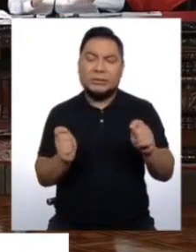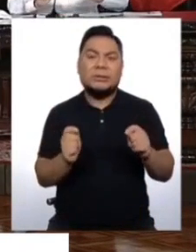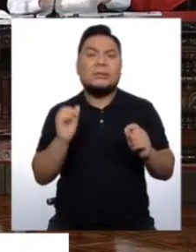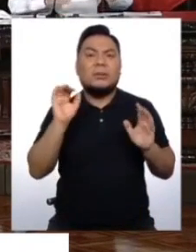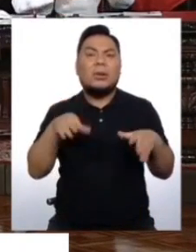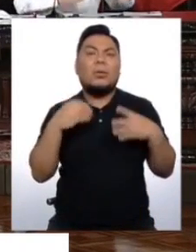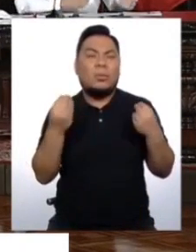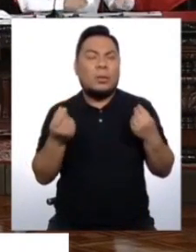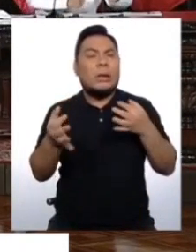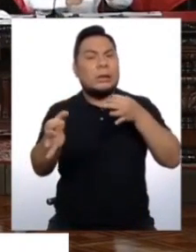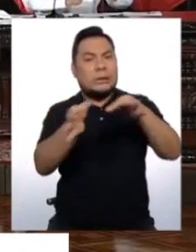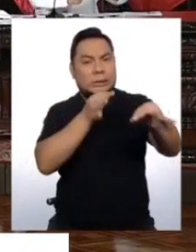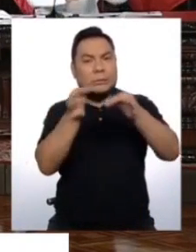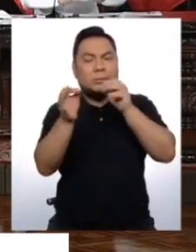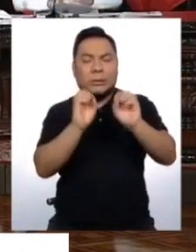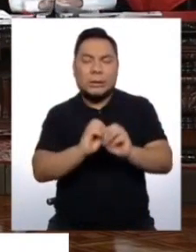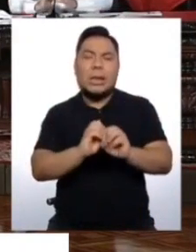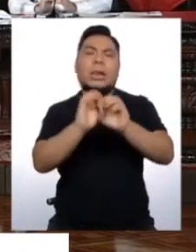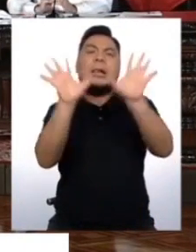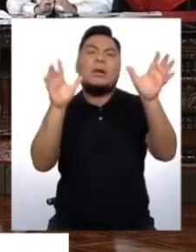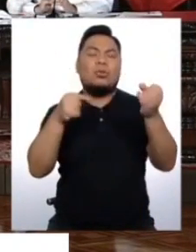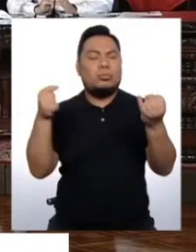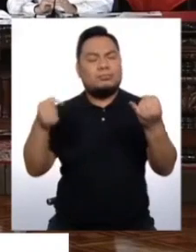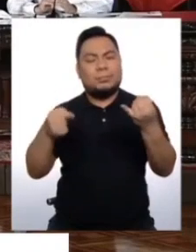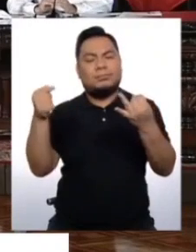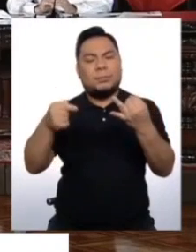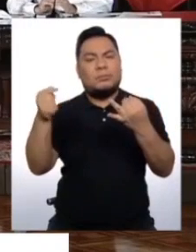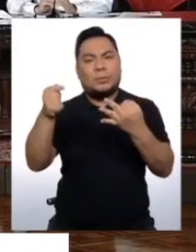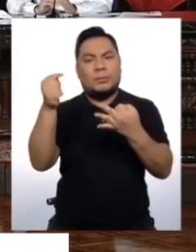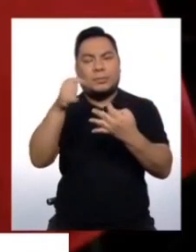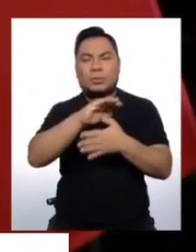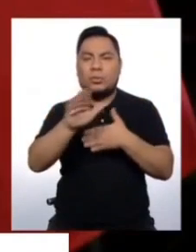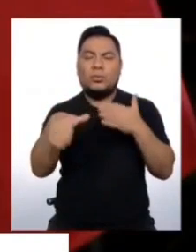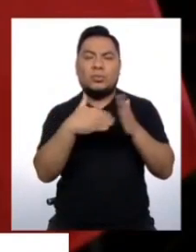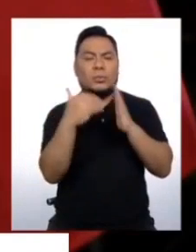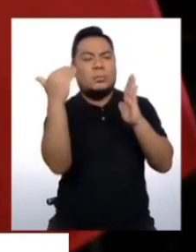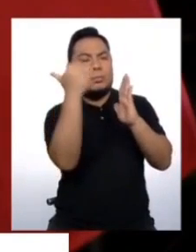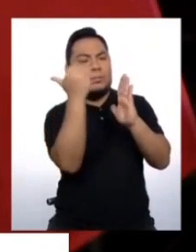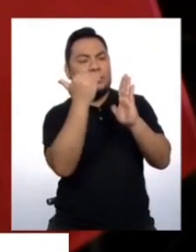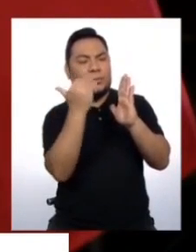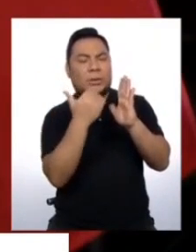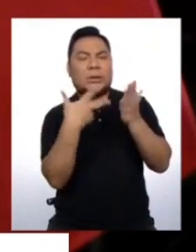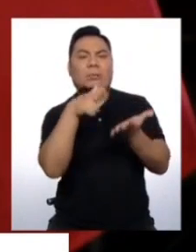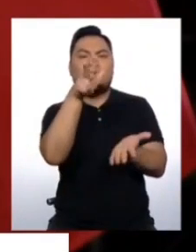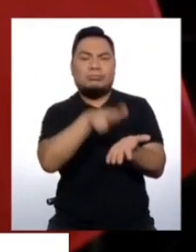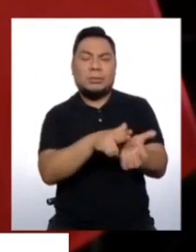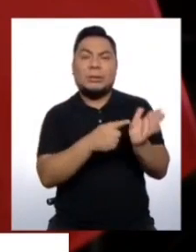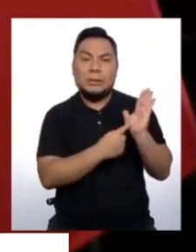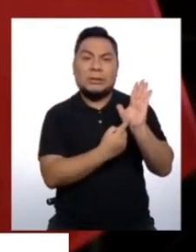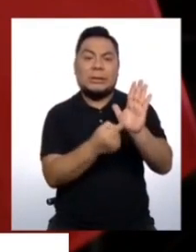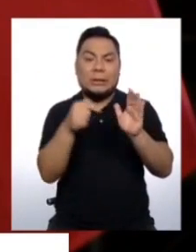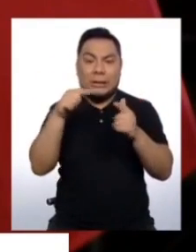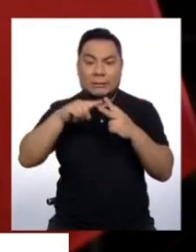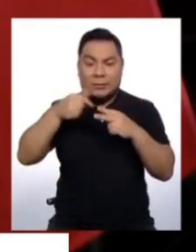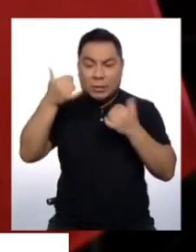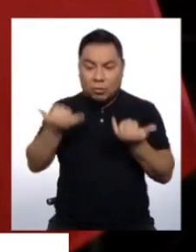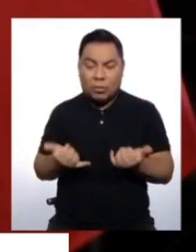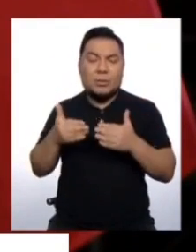en explicar todos y cada uno de los lineamientos que tenemos que seguir de aquí en